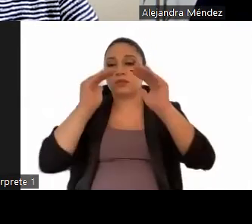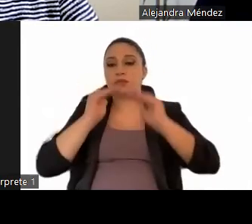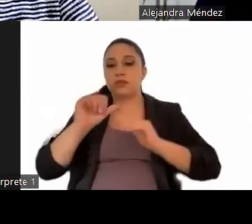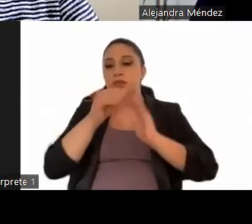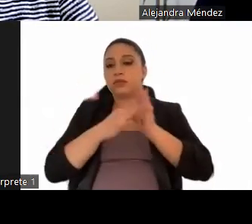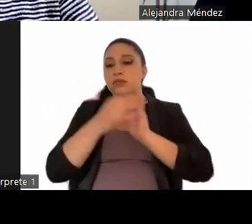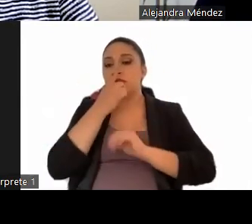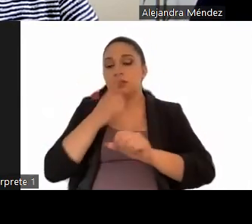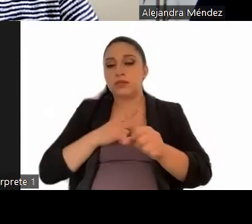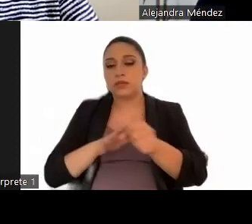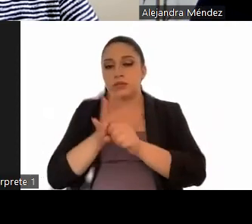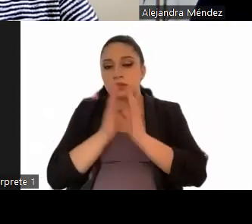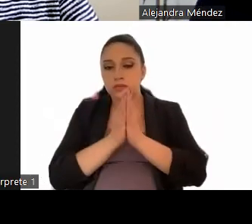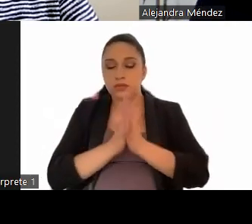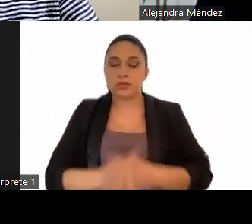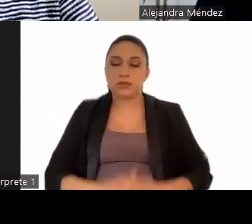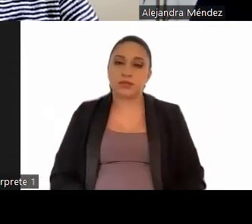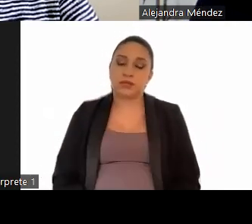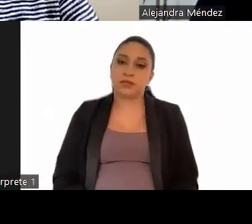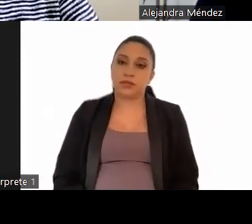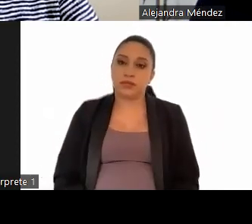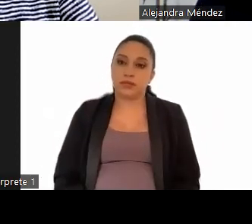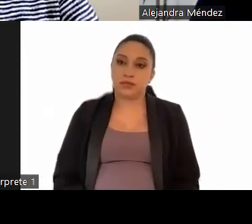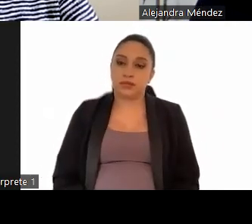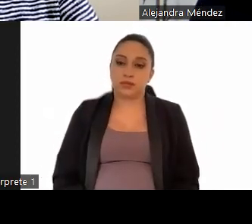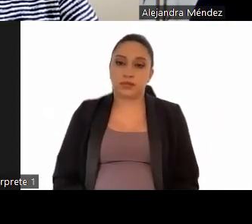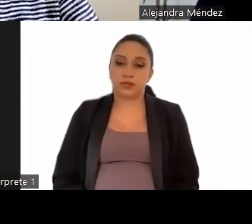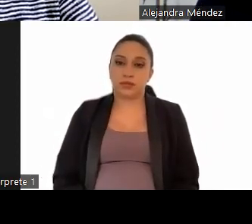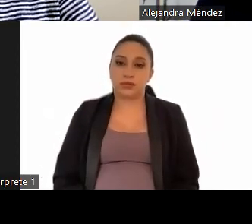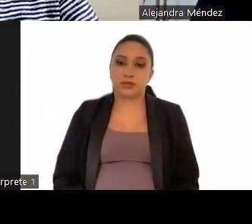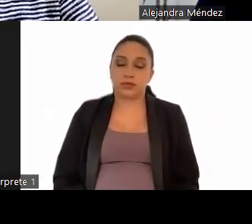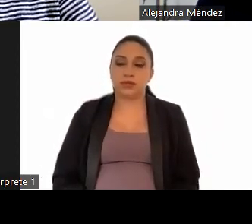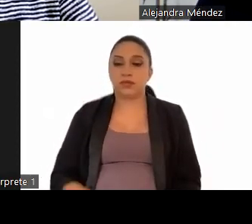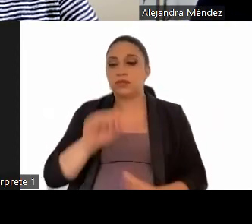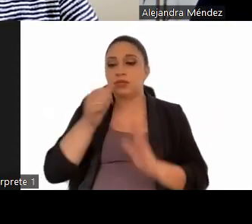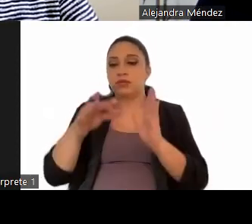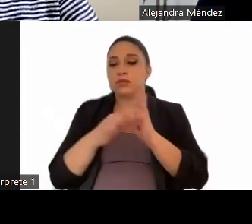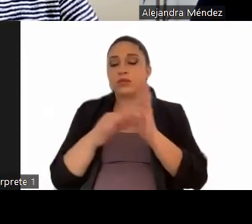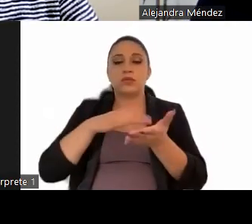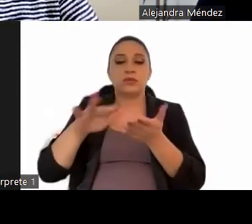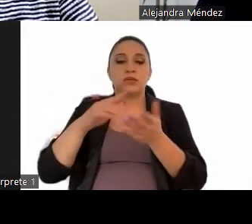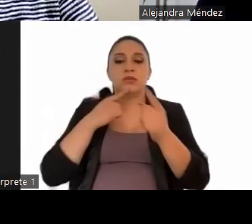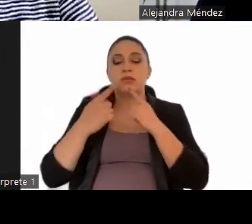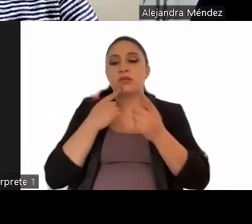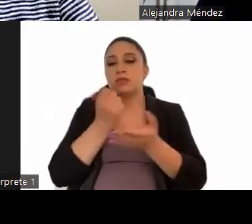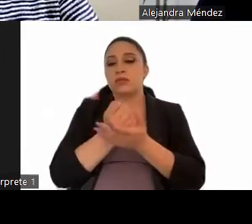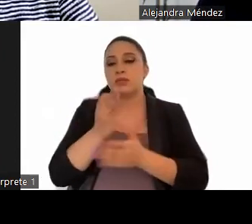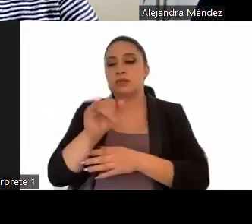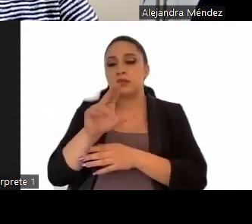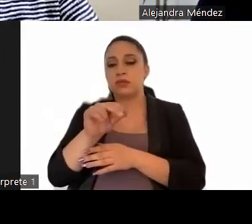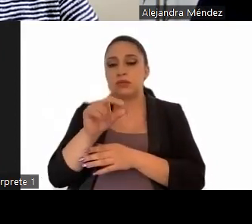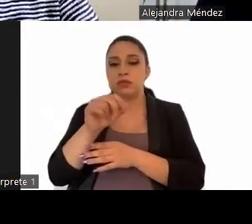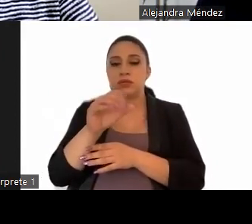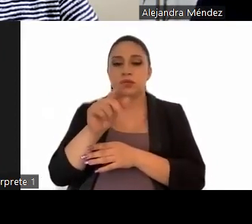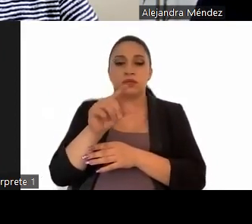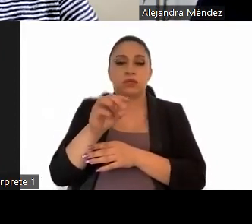día. Claro que sí. El siguiente punto en el orden del día es la lectura, discusión y en su caso aprobación del dictamen en sentido